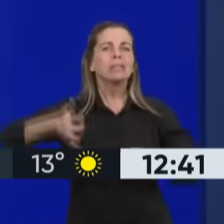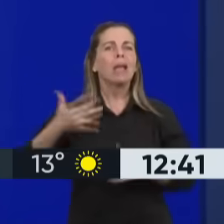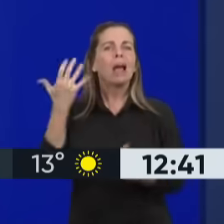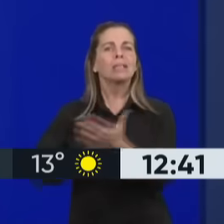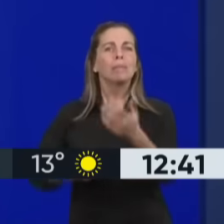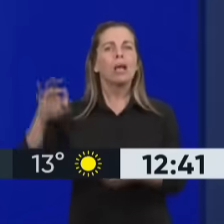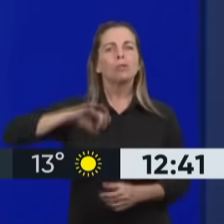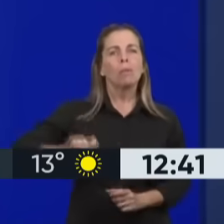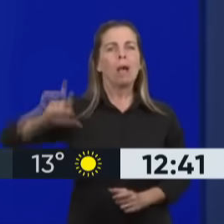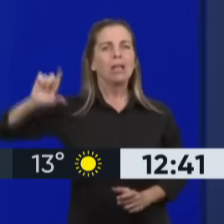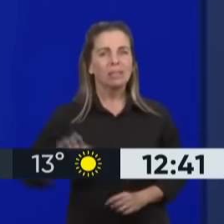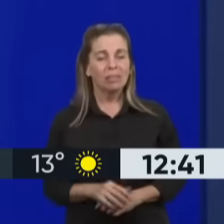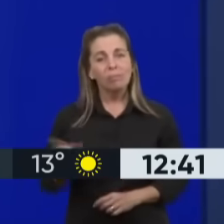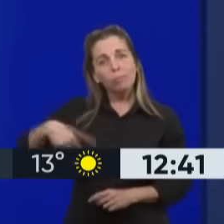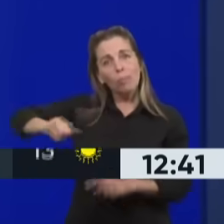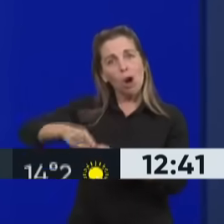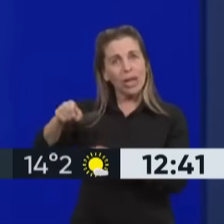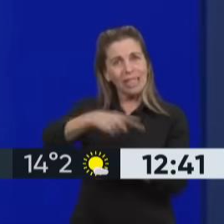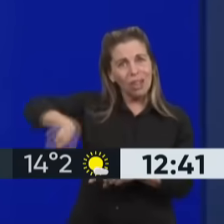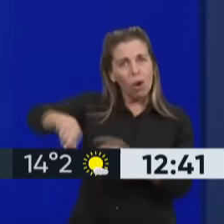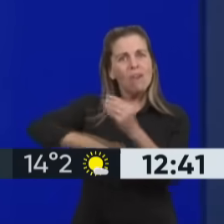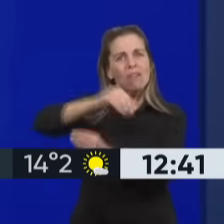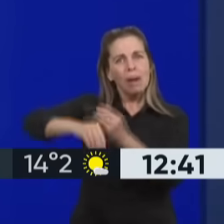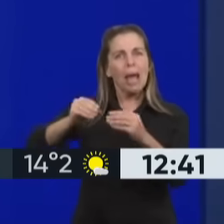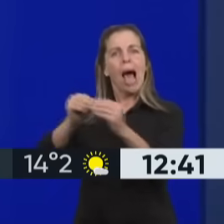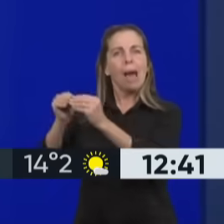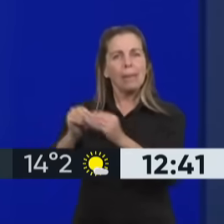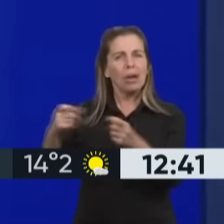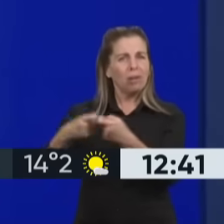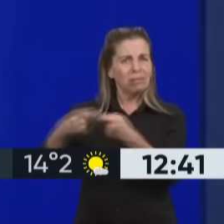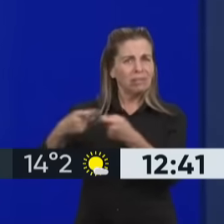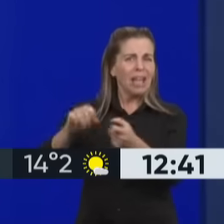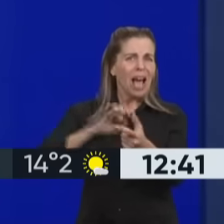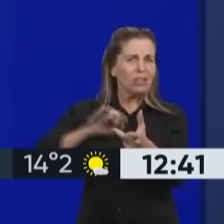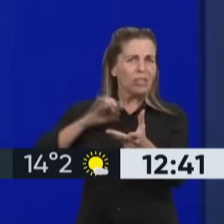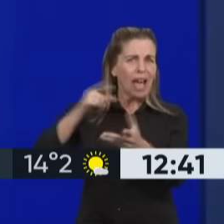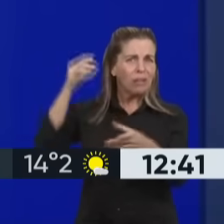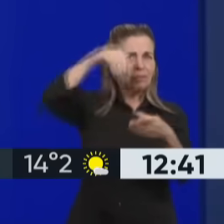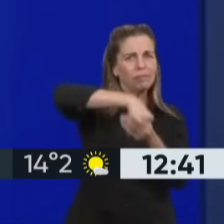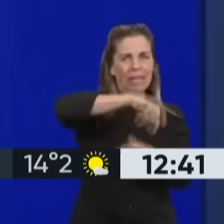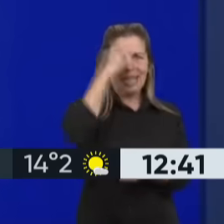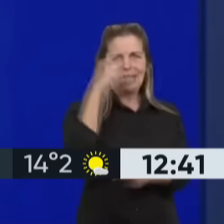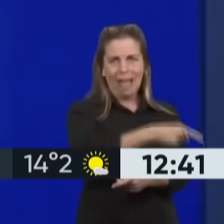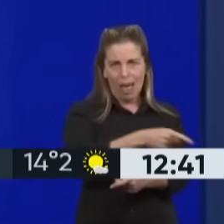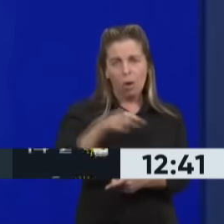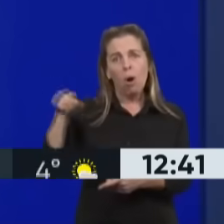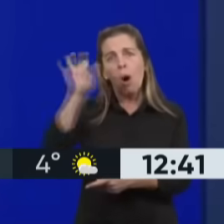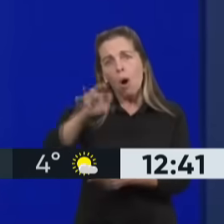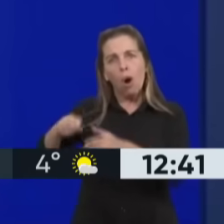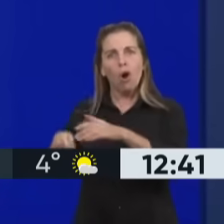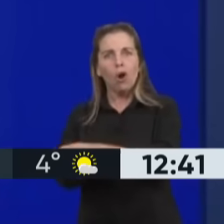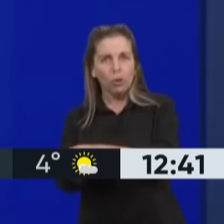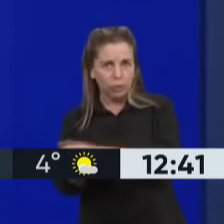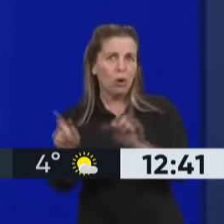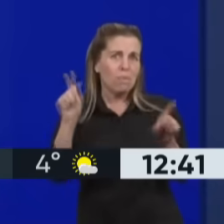sus familiares y amigos viven desde hace años del Estado, ya sea porque son empleados públicos o porque tienen negocios ilegítimos con el